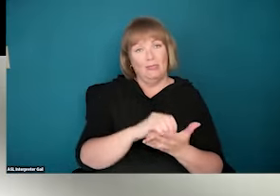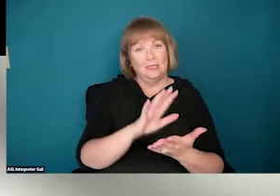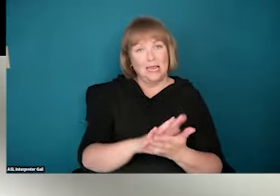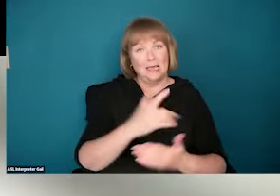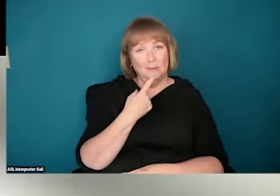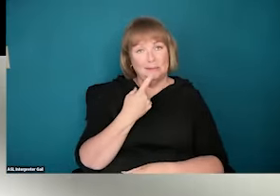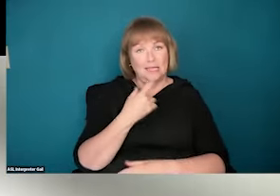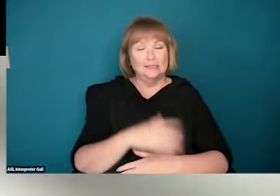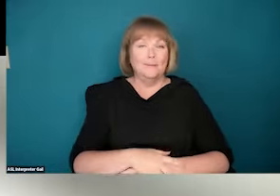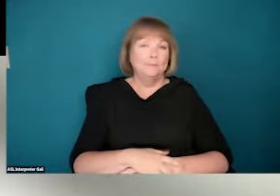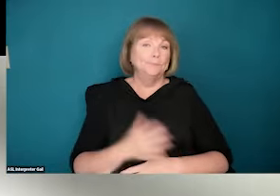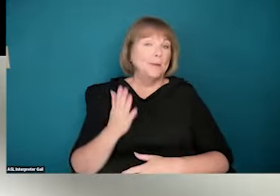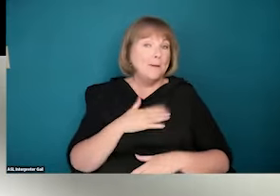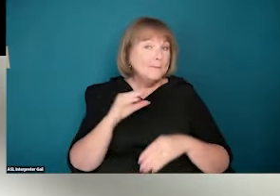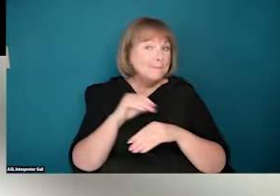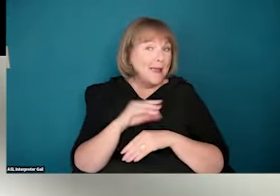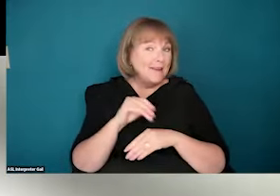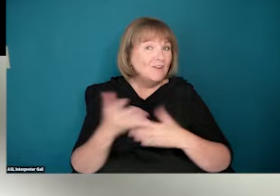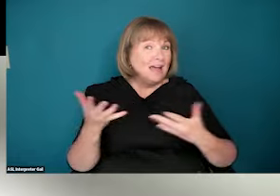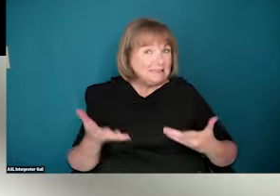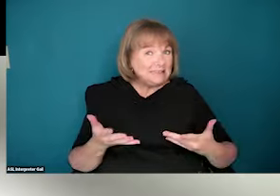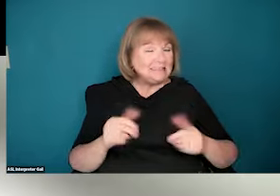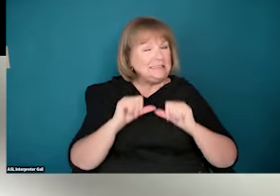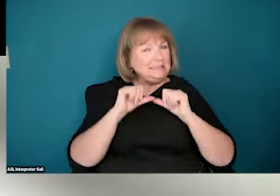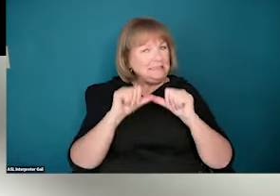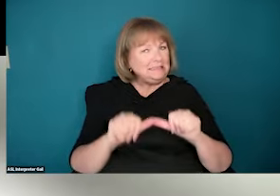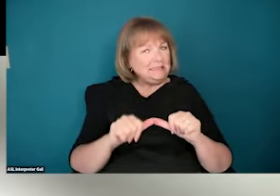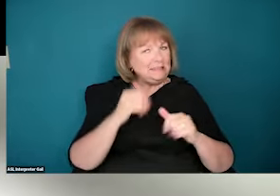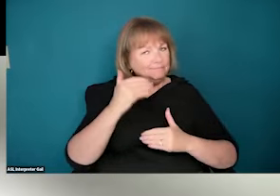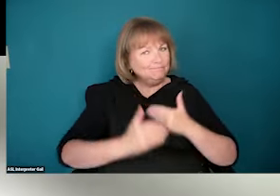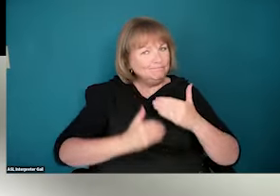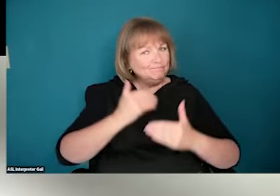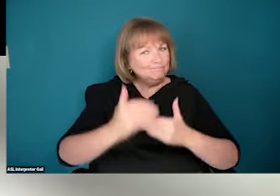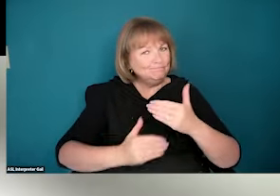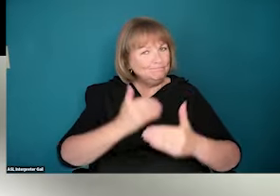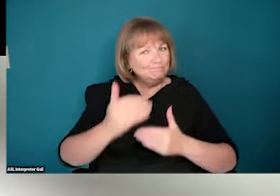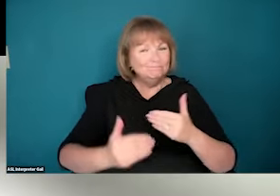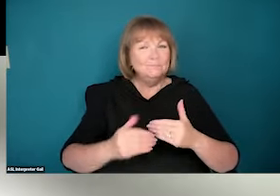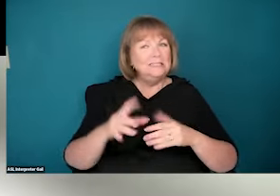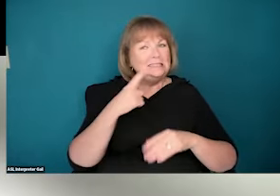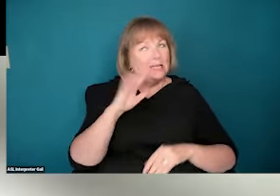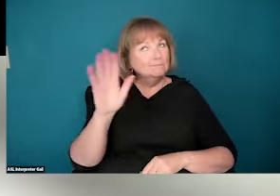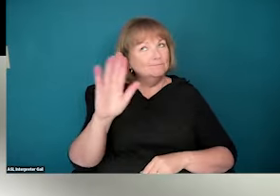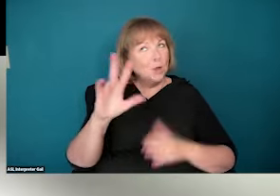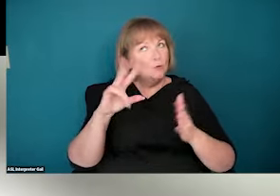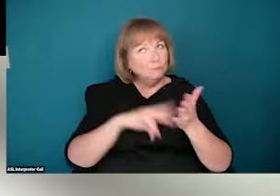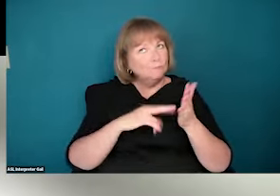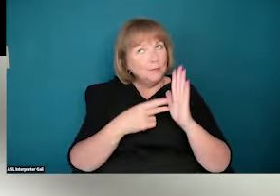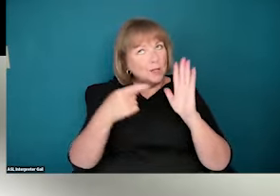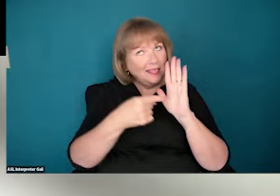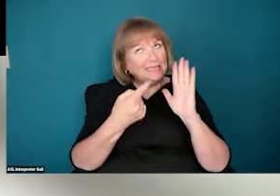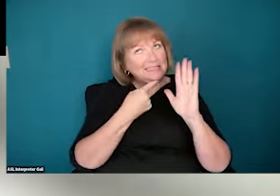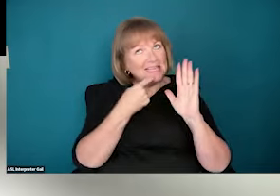y actualmente a que lean específicamente qué es lo que dicen. Mi único consejo es que